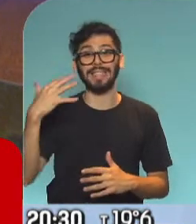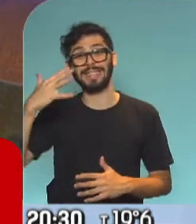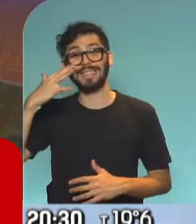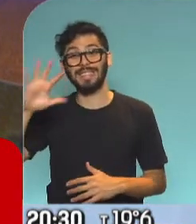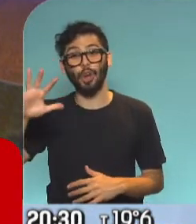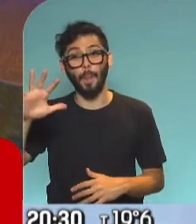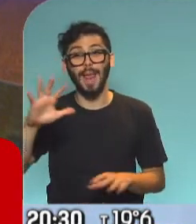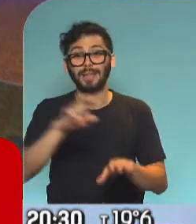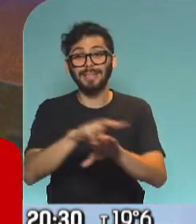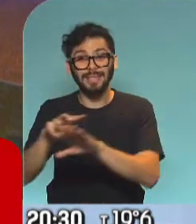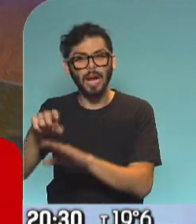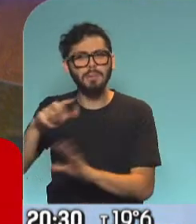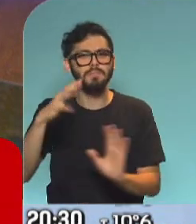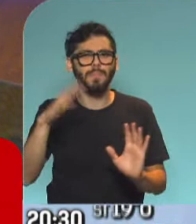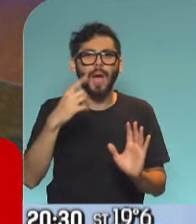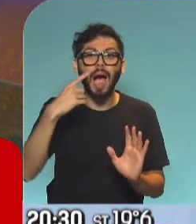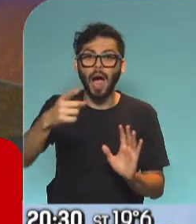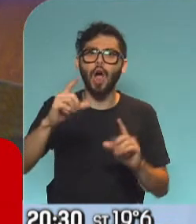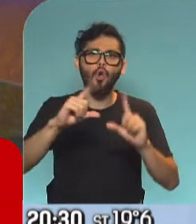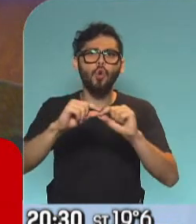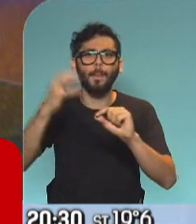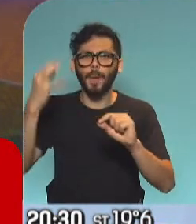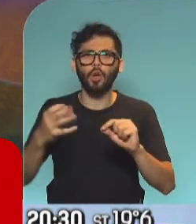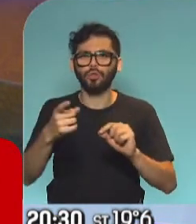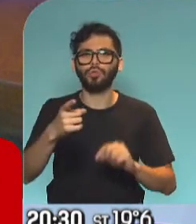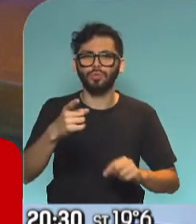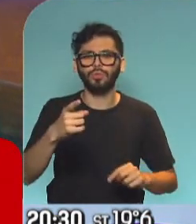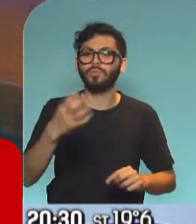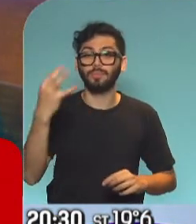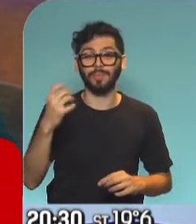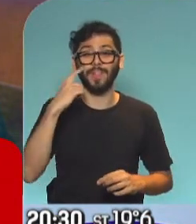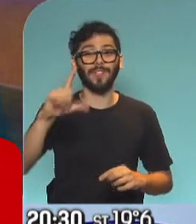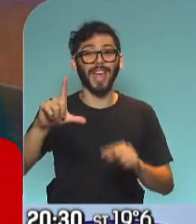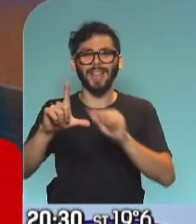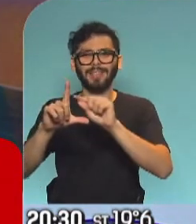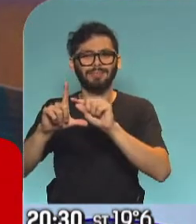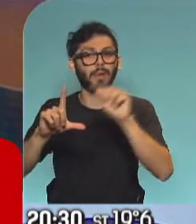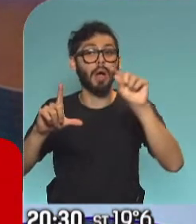de terapia intensiva ocupadas. Acá tenemos exactamente las cifras de camas de terapia intensiva. Sí, fíjese que